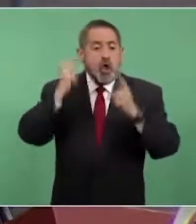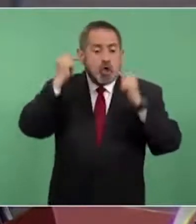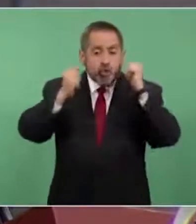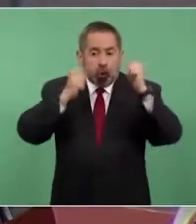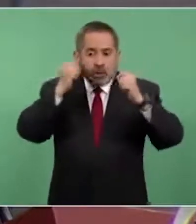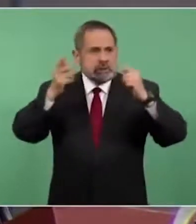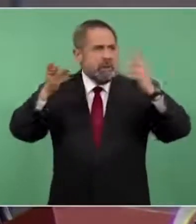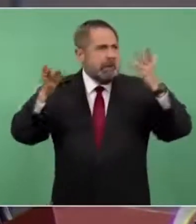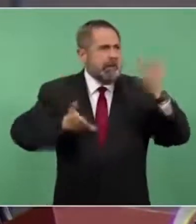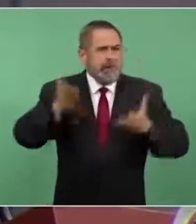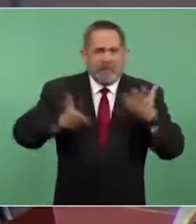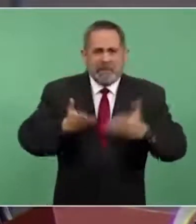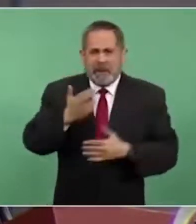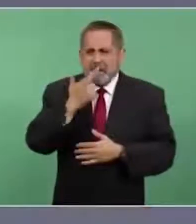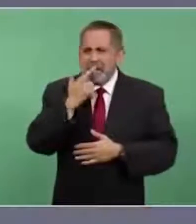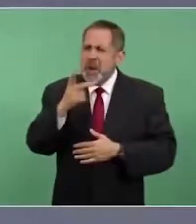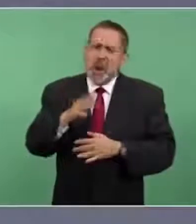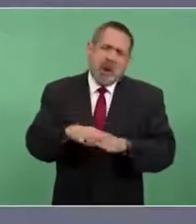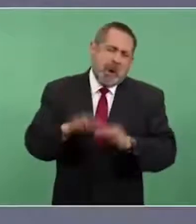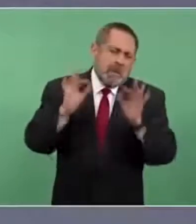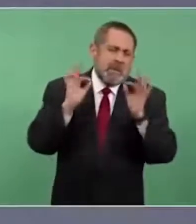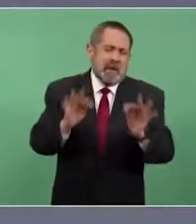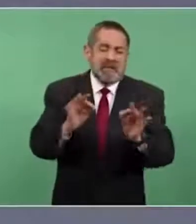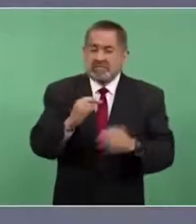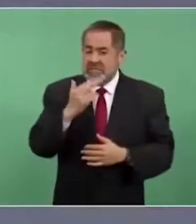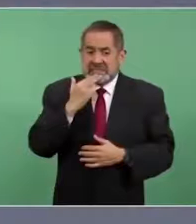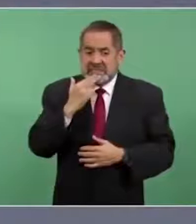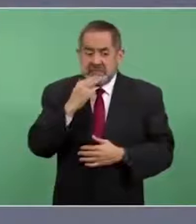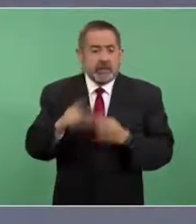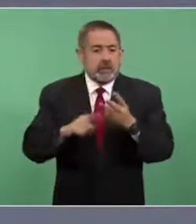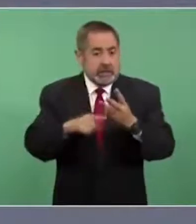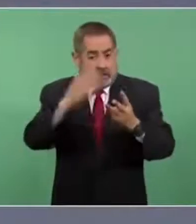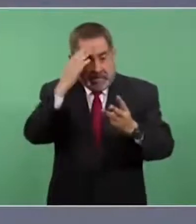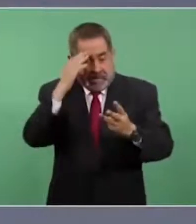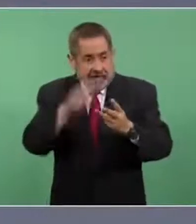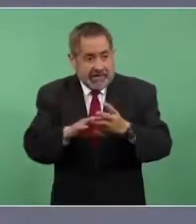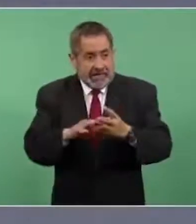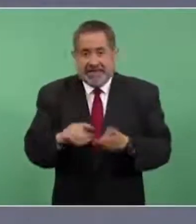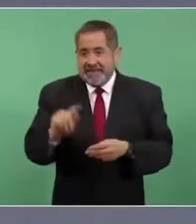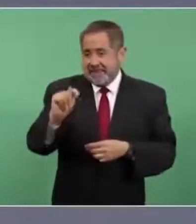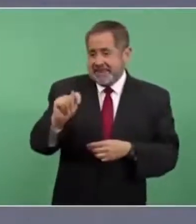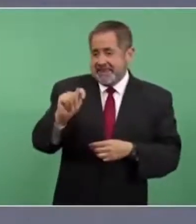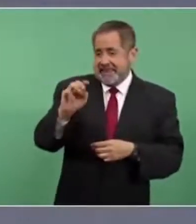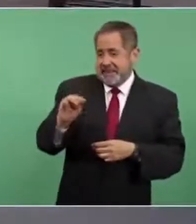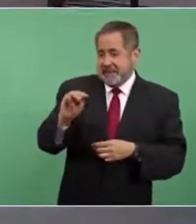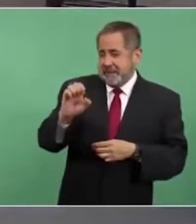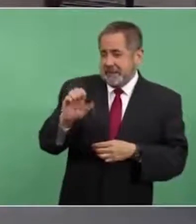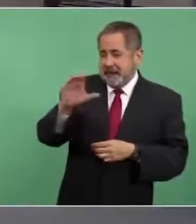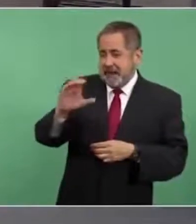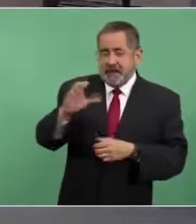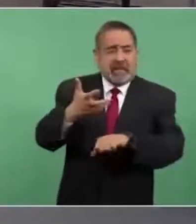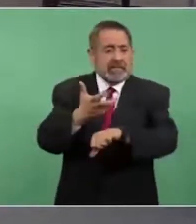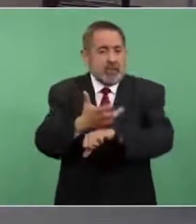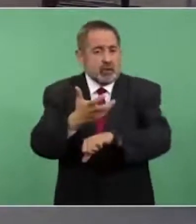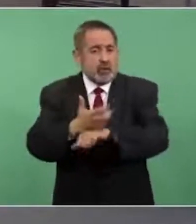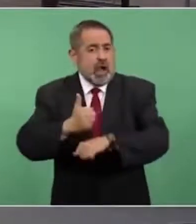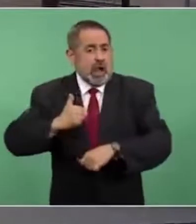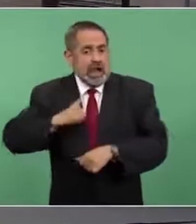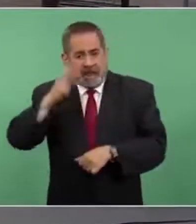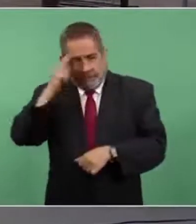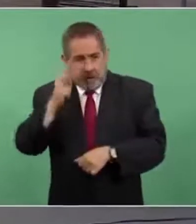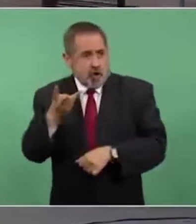la excepcional ventaja que significa el tratado comercial con Estados Unidos y Canadá para